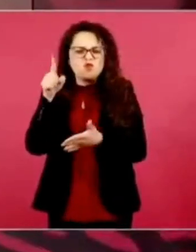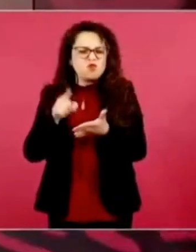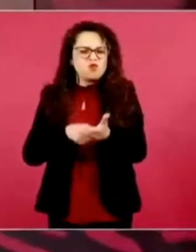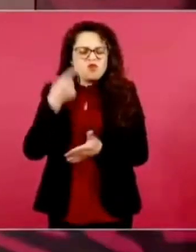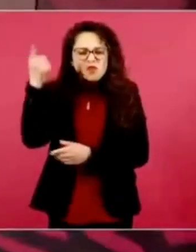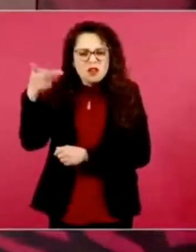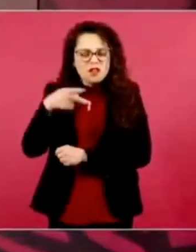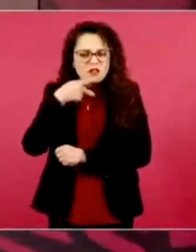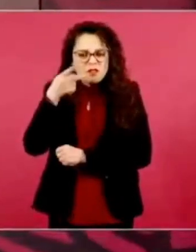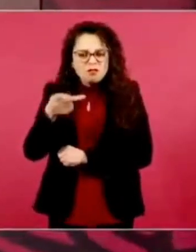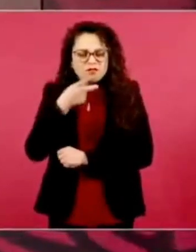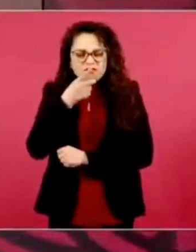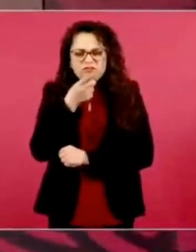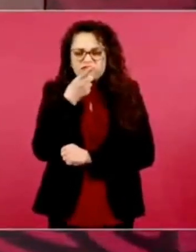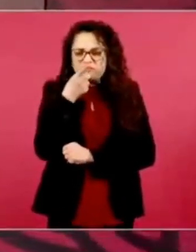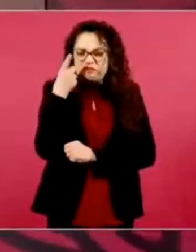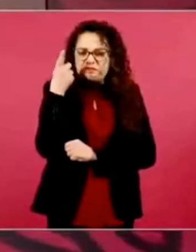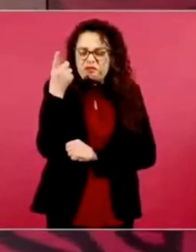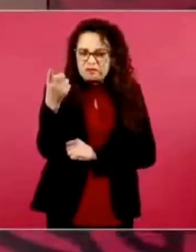que